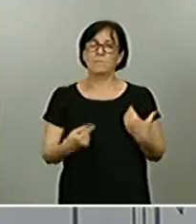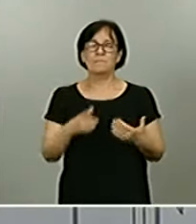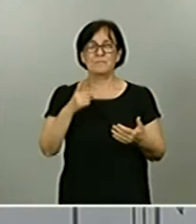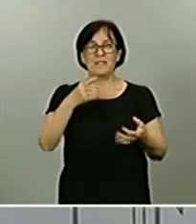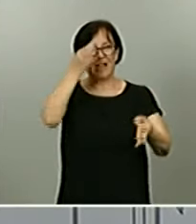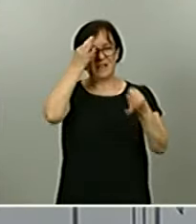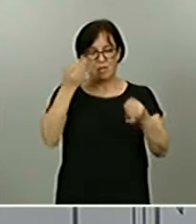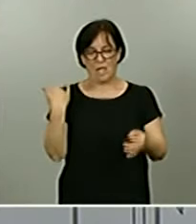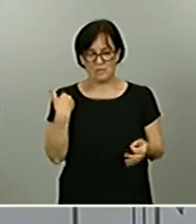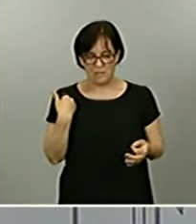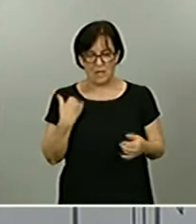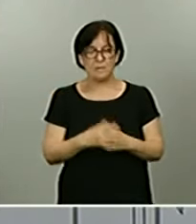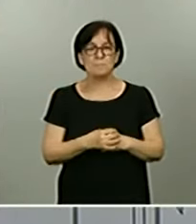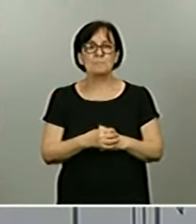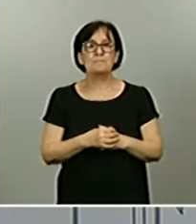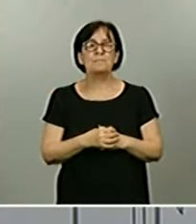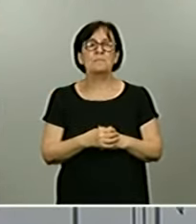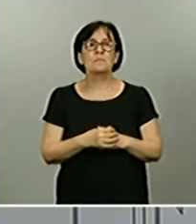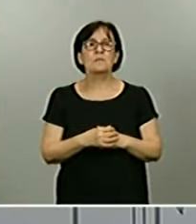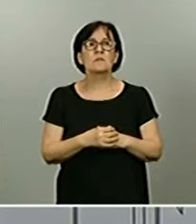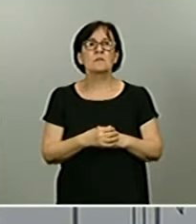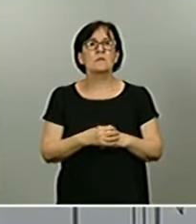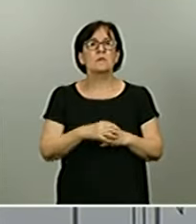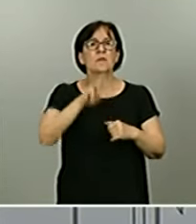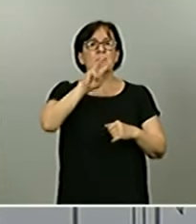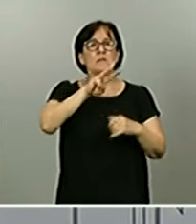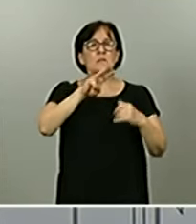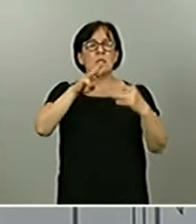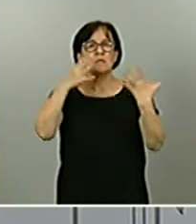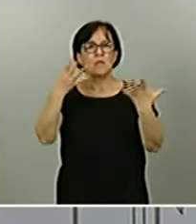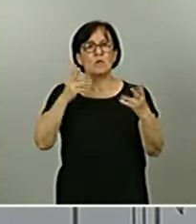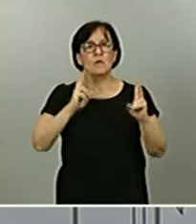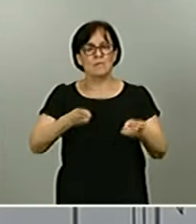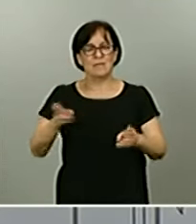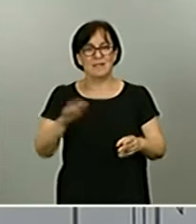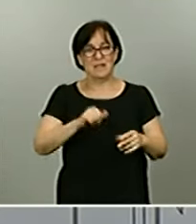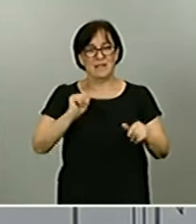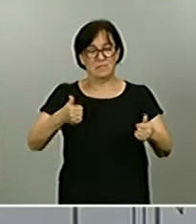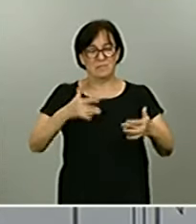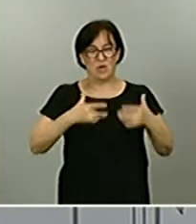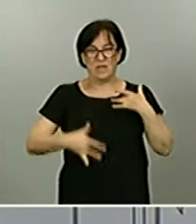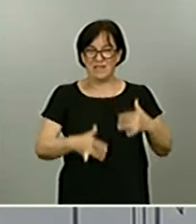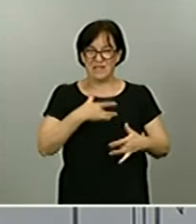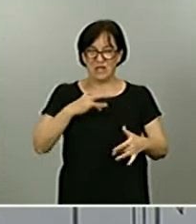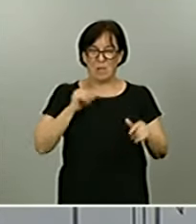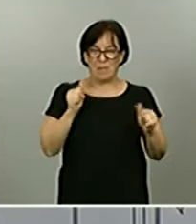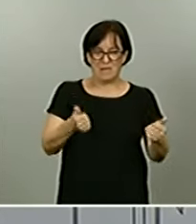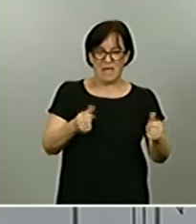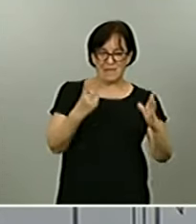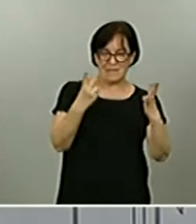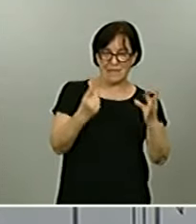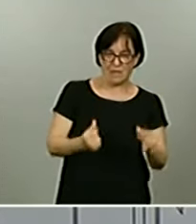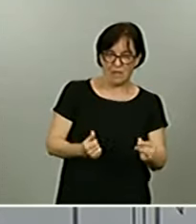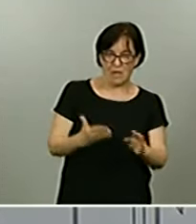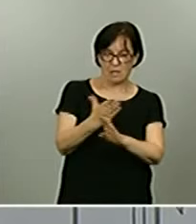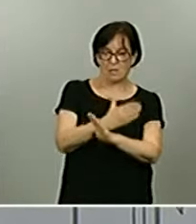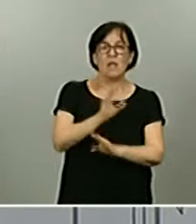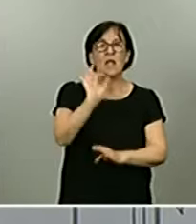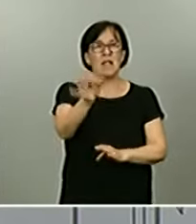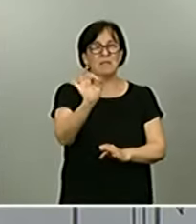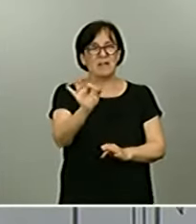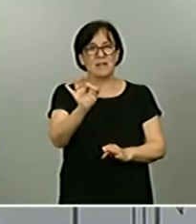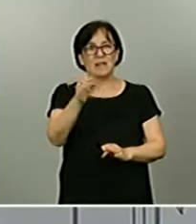tenemos 39 fallecidos con fecha de inicio de síntomas en los últimos 7 días. Es cierto que, como saben, las